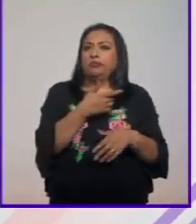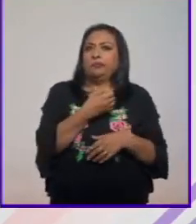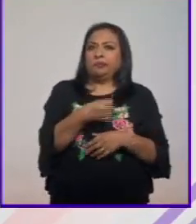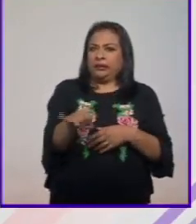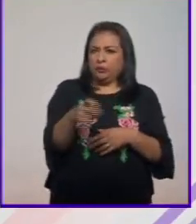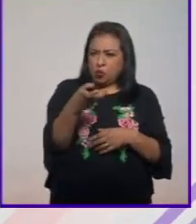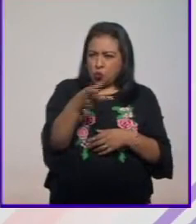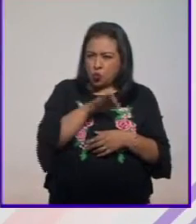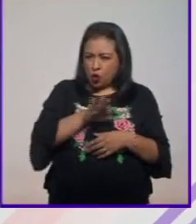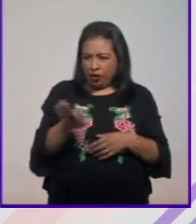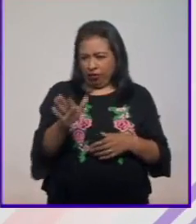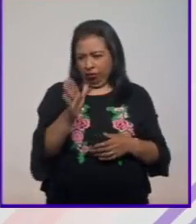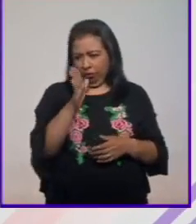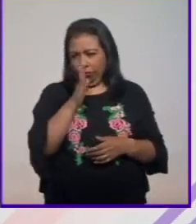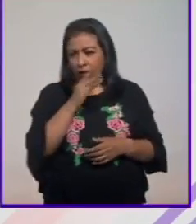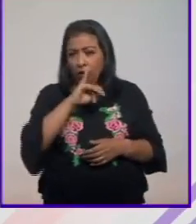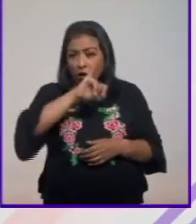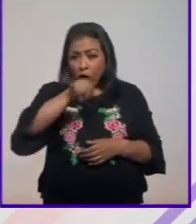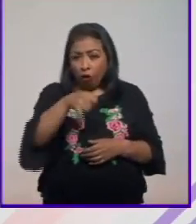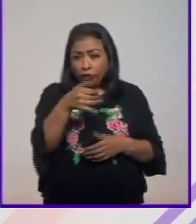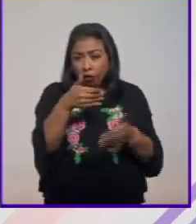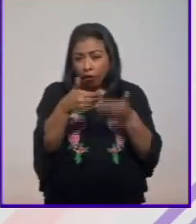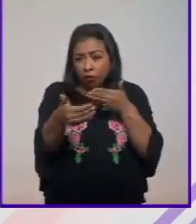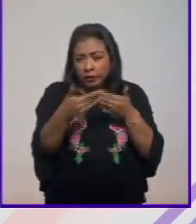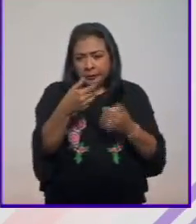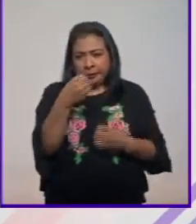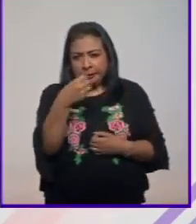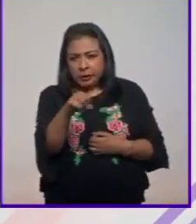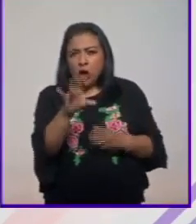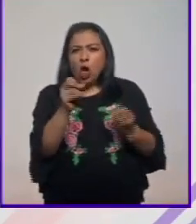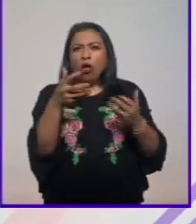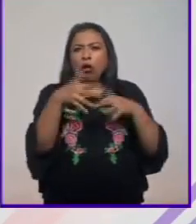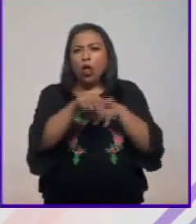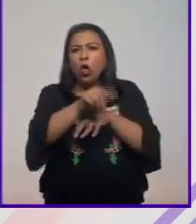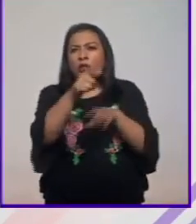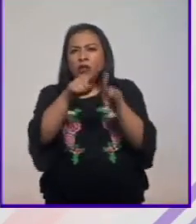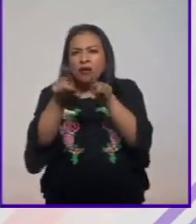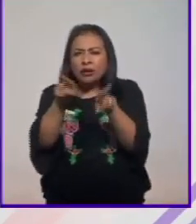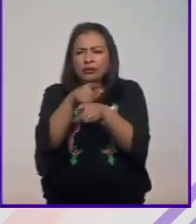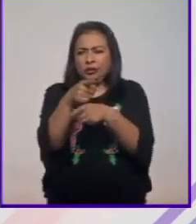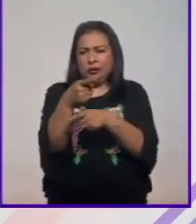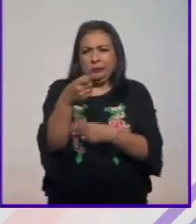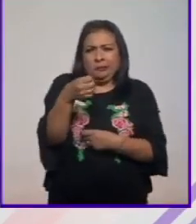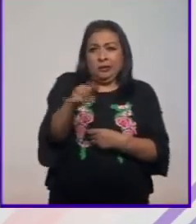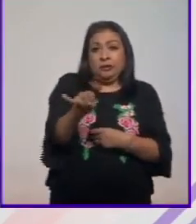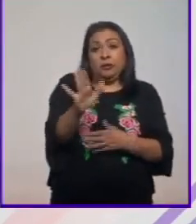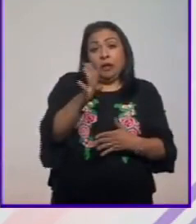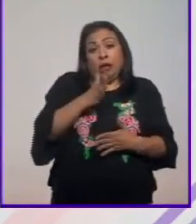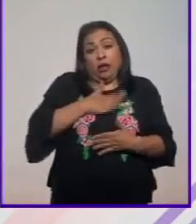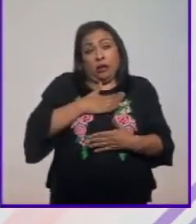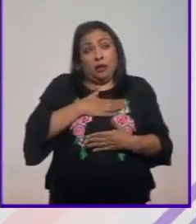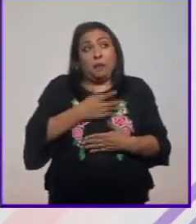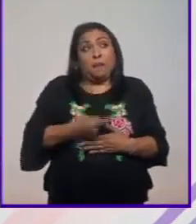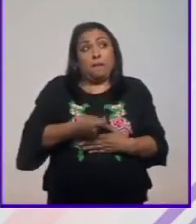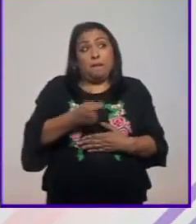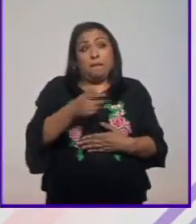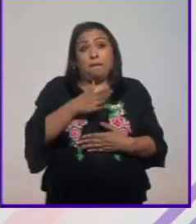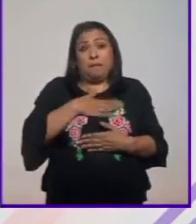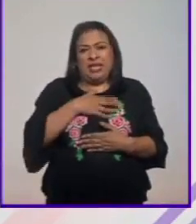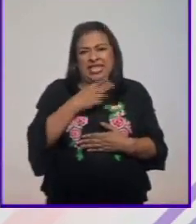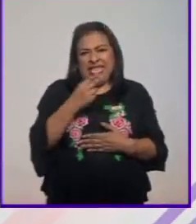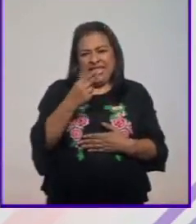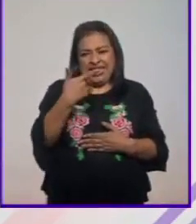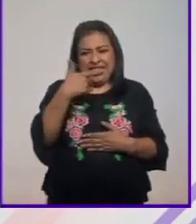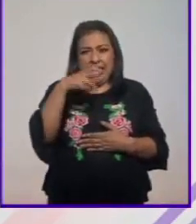pudiera ser posible, que la jota pudiera ser contemporánea o mezclarse con otras cosas. Y bueno, pues Pa' Mi Genio, que se llamó mi primer disco, que salió en el